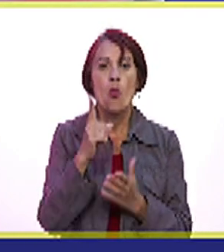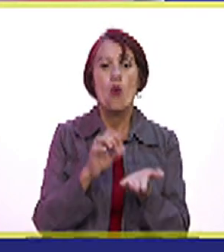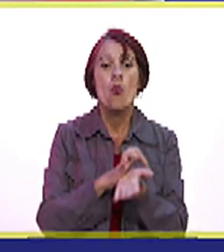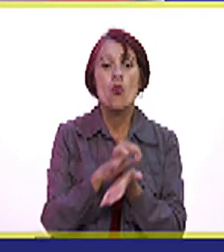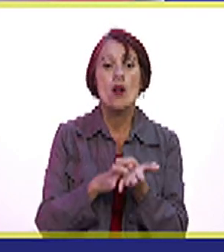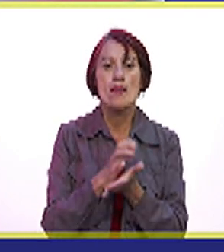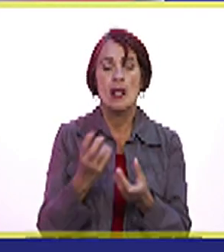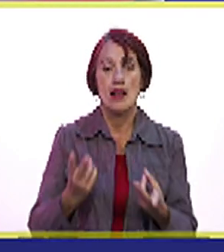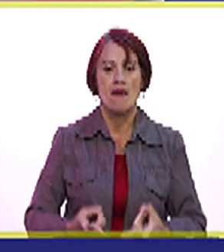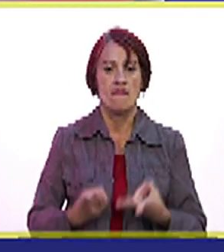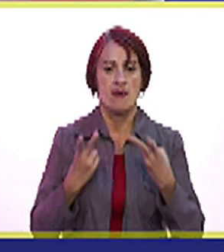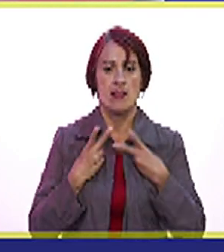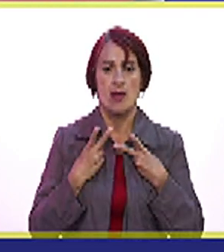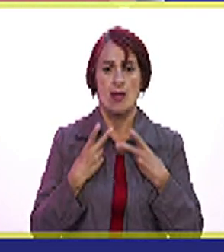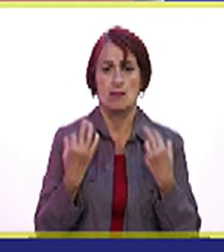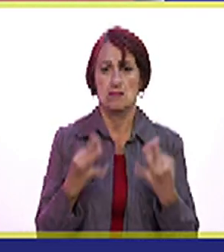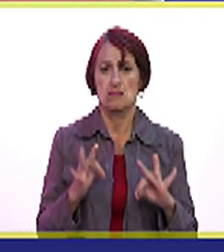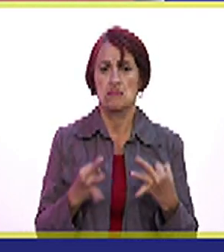la vida cotidiana.